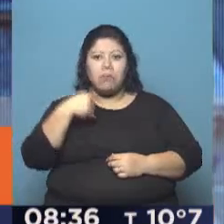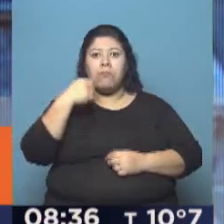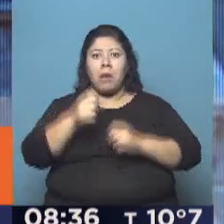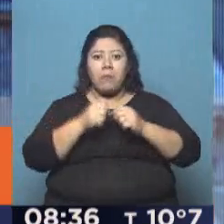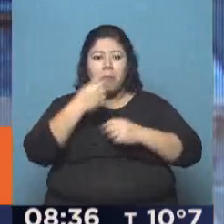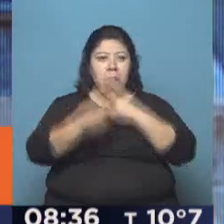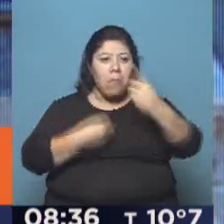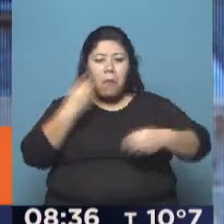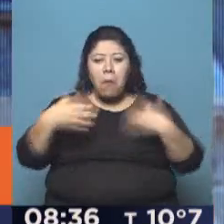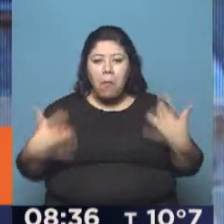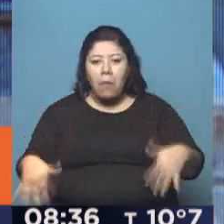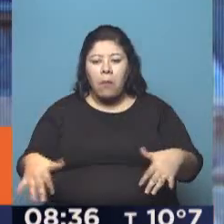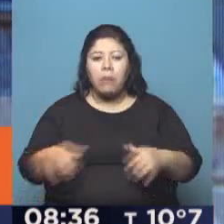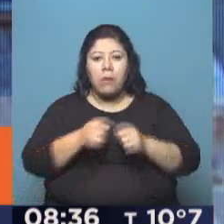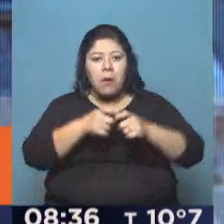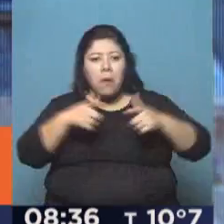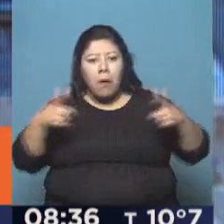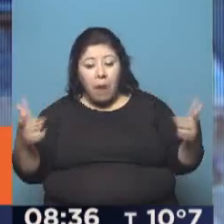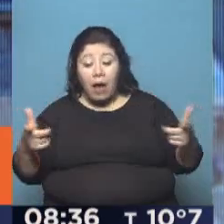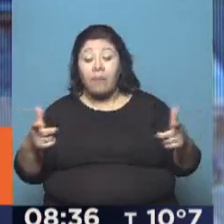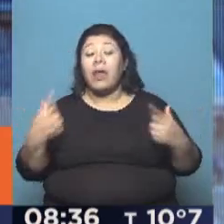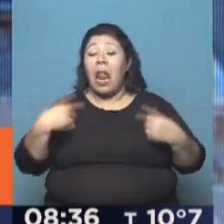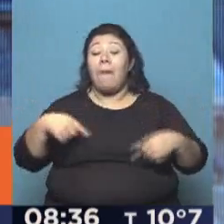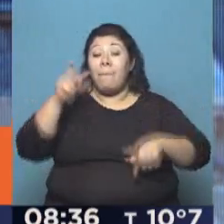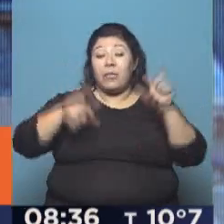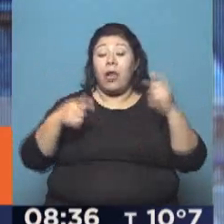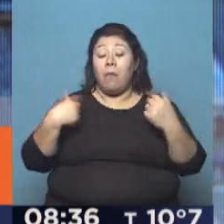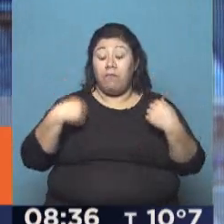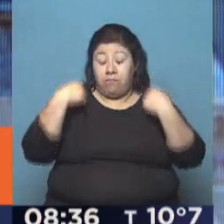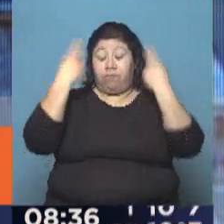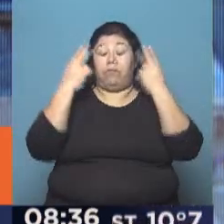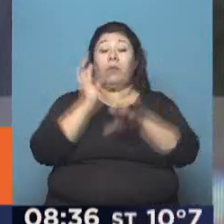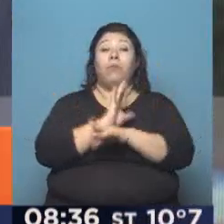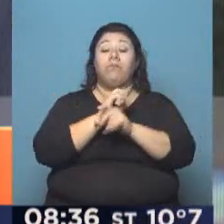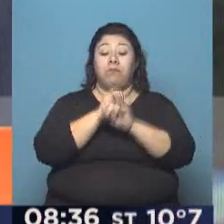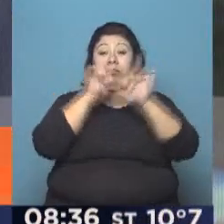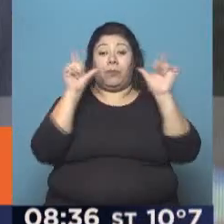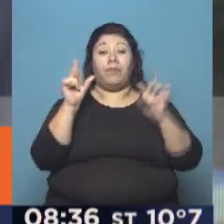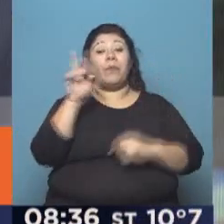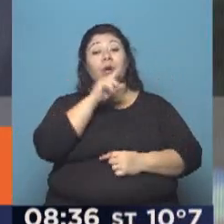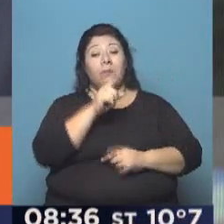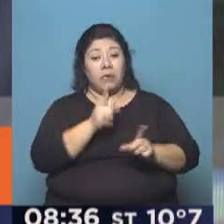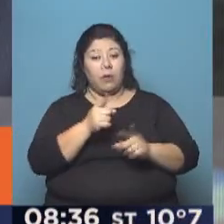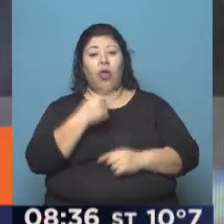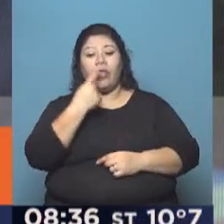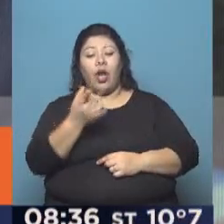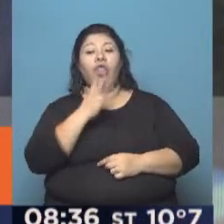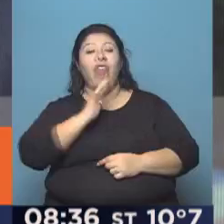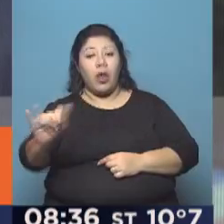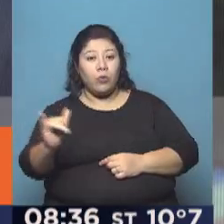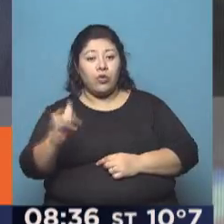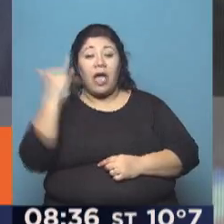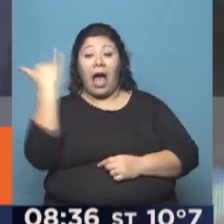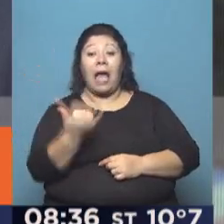despabilar noos de las cosas que nos pasaron lo que pasa lo decía recién Margarita no este se pueden hacer muchas denuncias pero si del otro